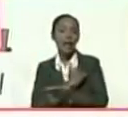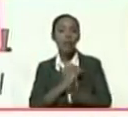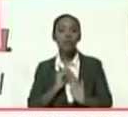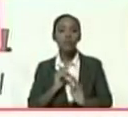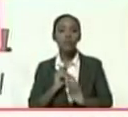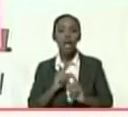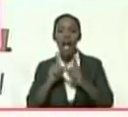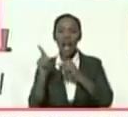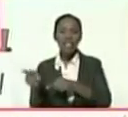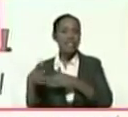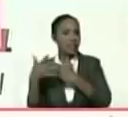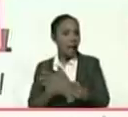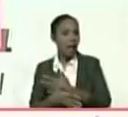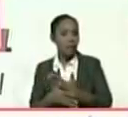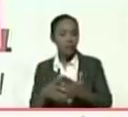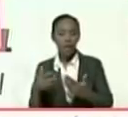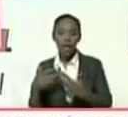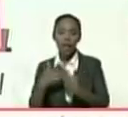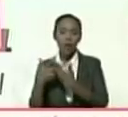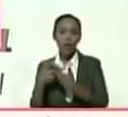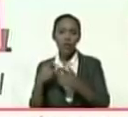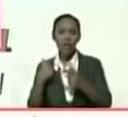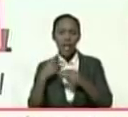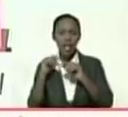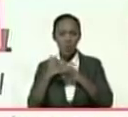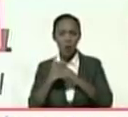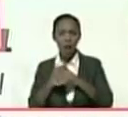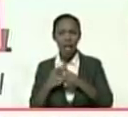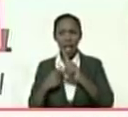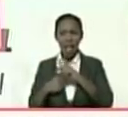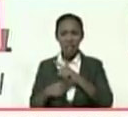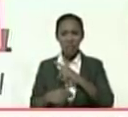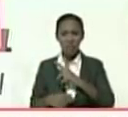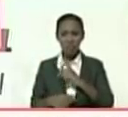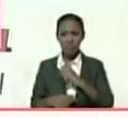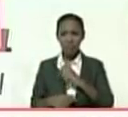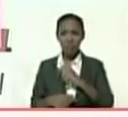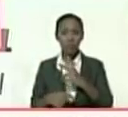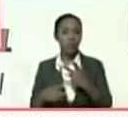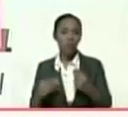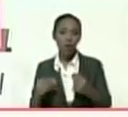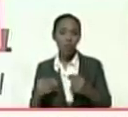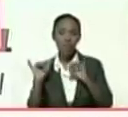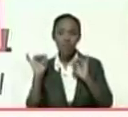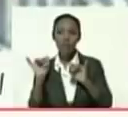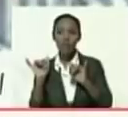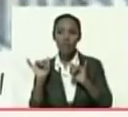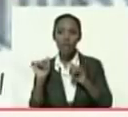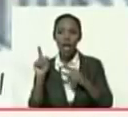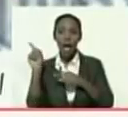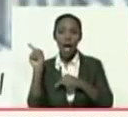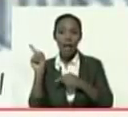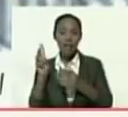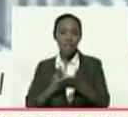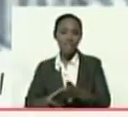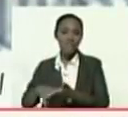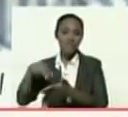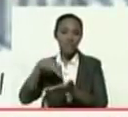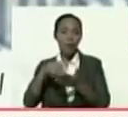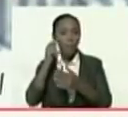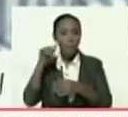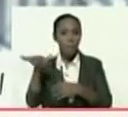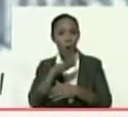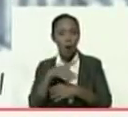Unidos. Entonces no nos debe extrañar. ¿Que eso nos va a amedrentar? No. De ahí se va a levantar el pueblo boliviano con